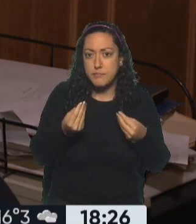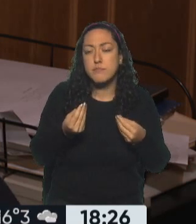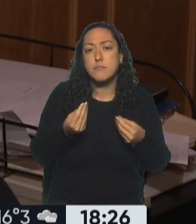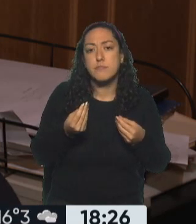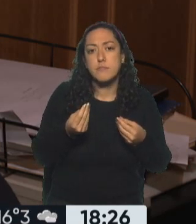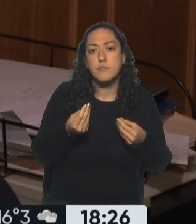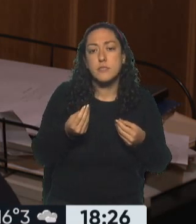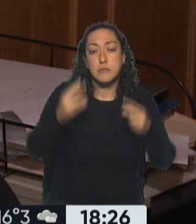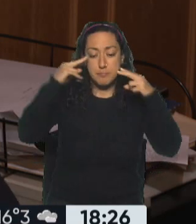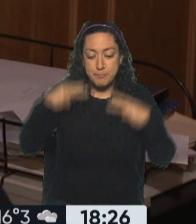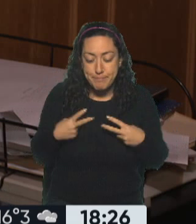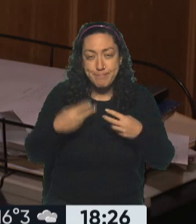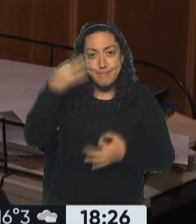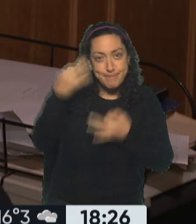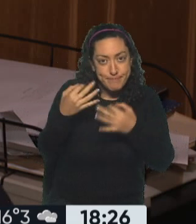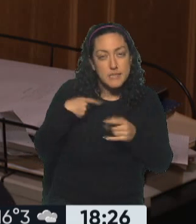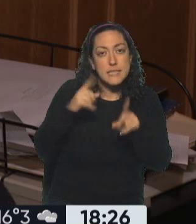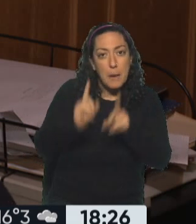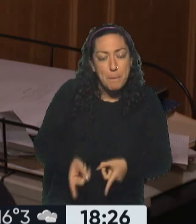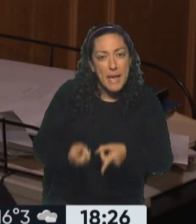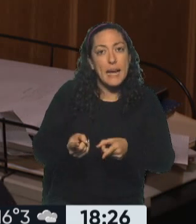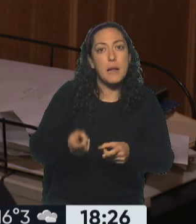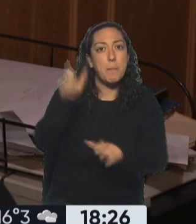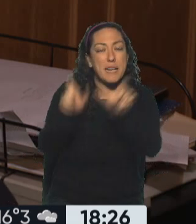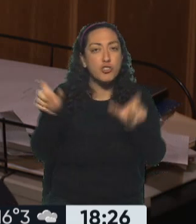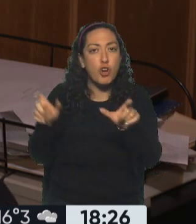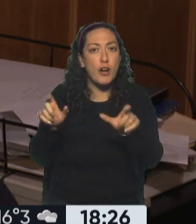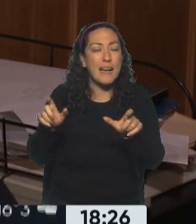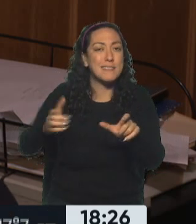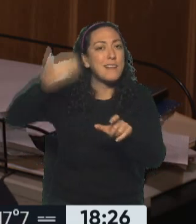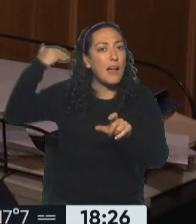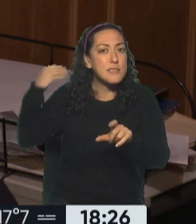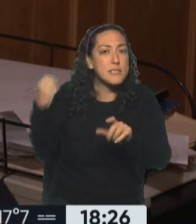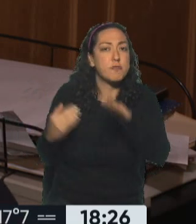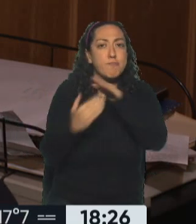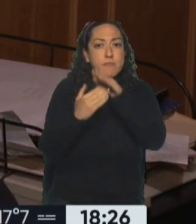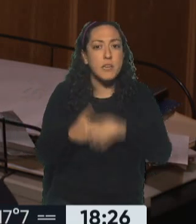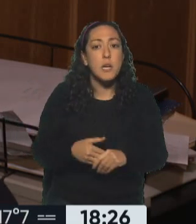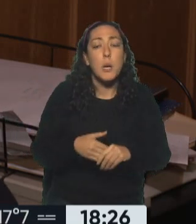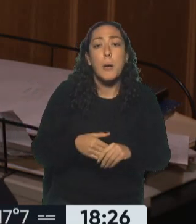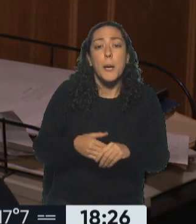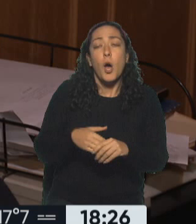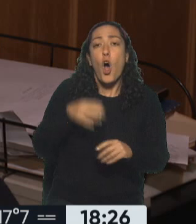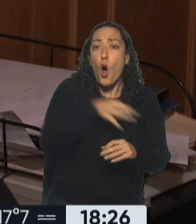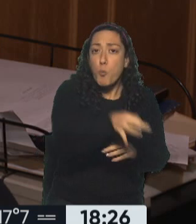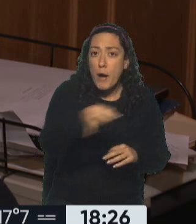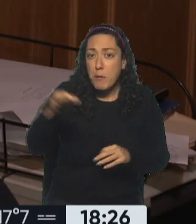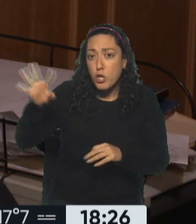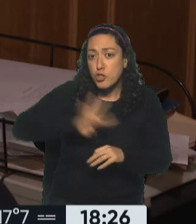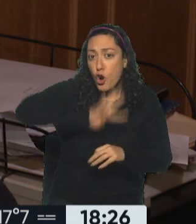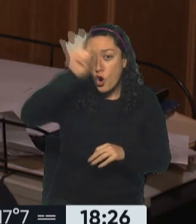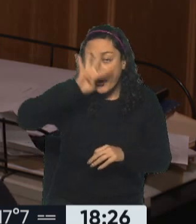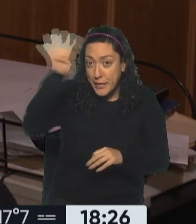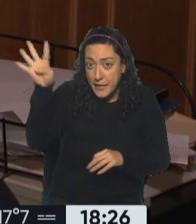a nosotros mismos, pero a nuestros próceres, ¿no? Era una época en que los pueblos originarios, no hay más que leer a